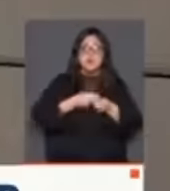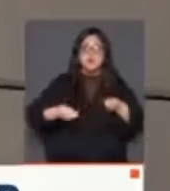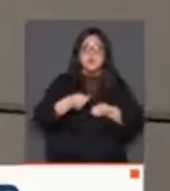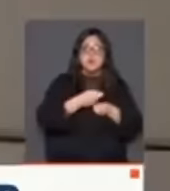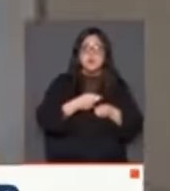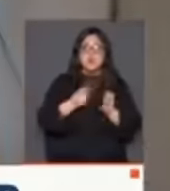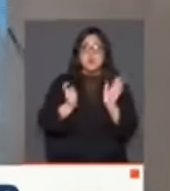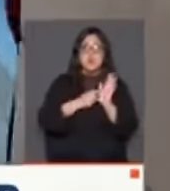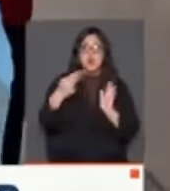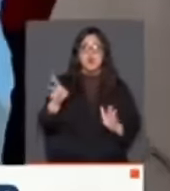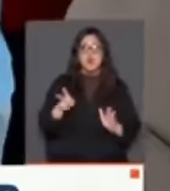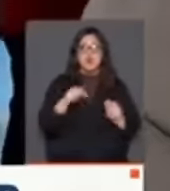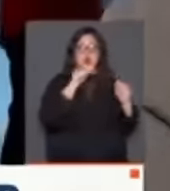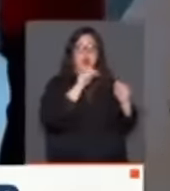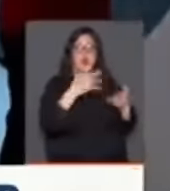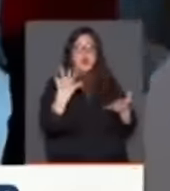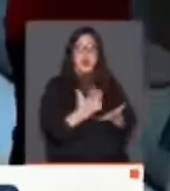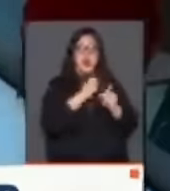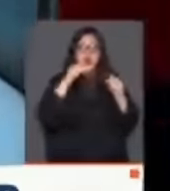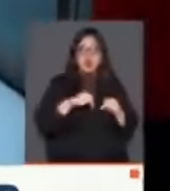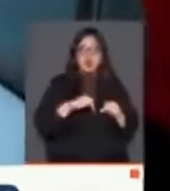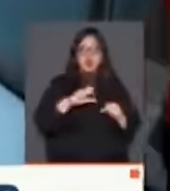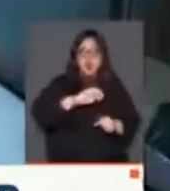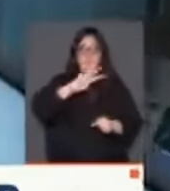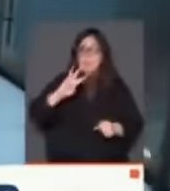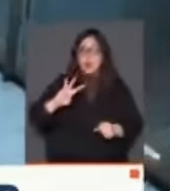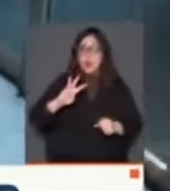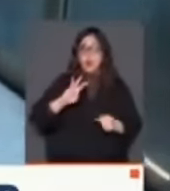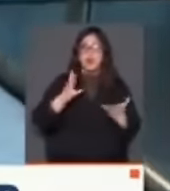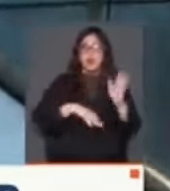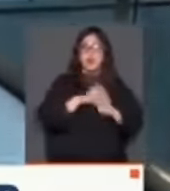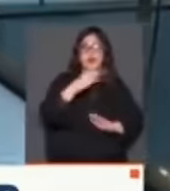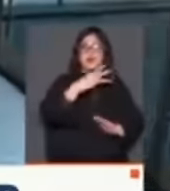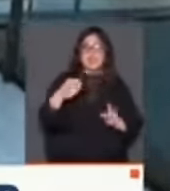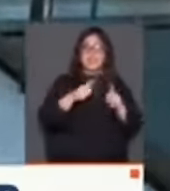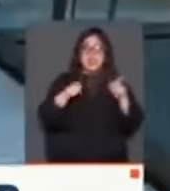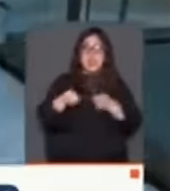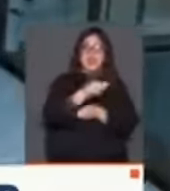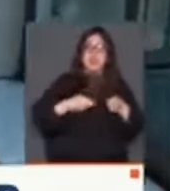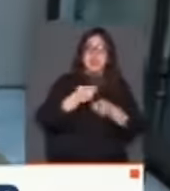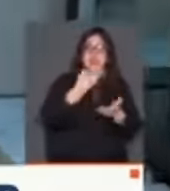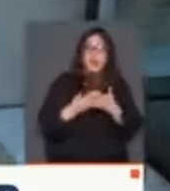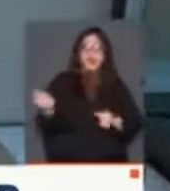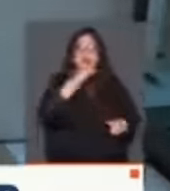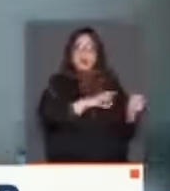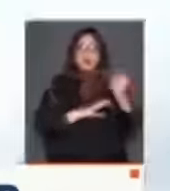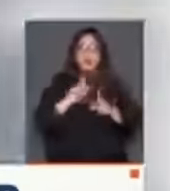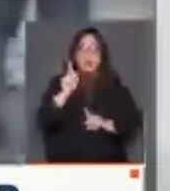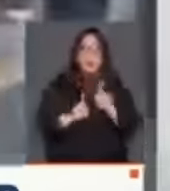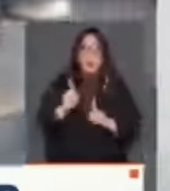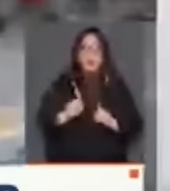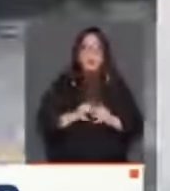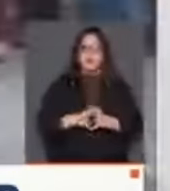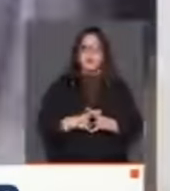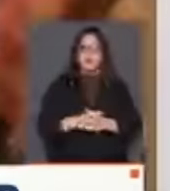rankings. Ese es el éxito de este centro comercial. Wow. Con más de 300 tiendas, la llegada a Chile de algunas de ellas.